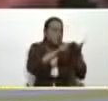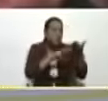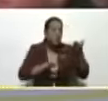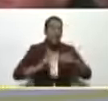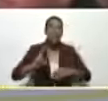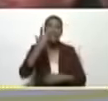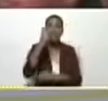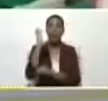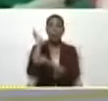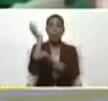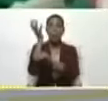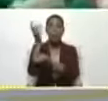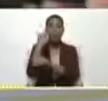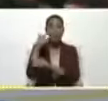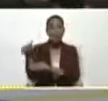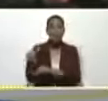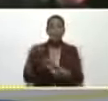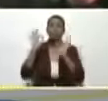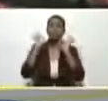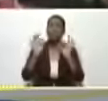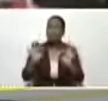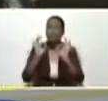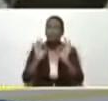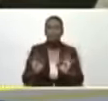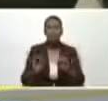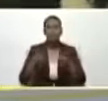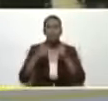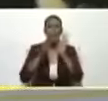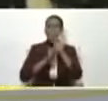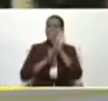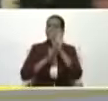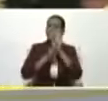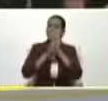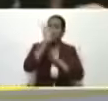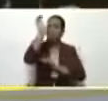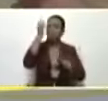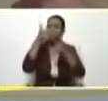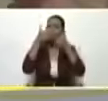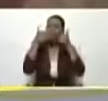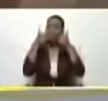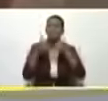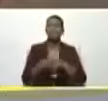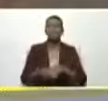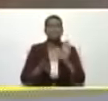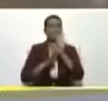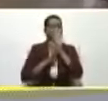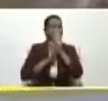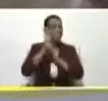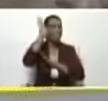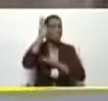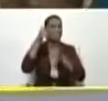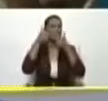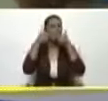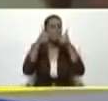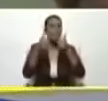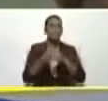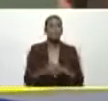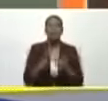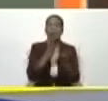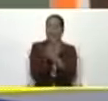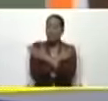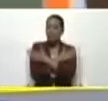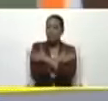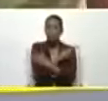Tercer congreso ha sido un éxito total éxito total muchachos los